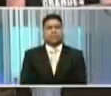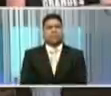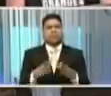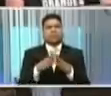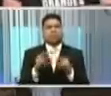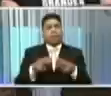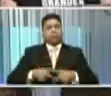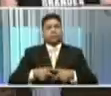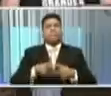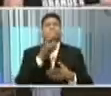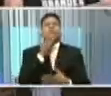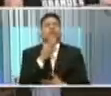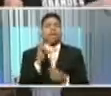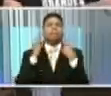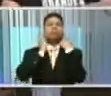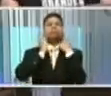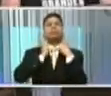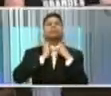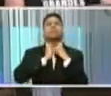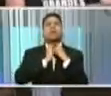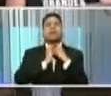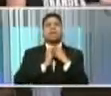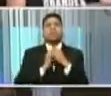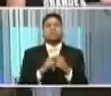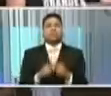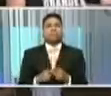correas, collares,